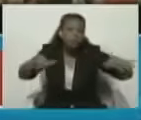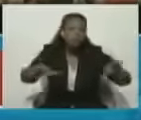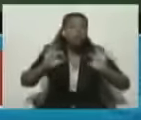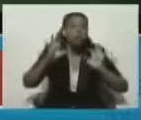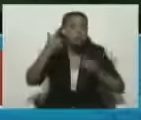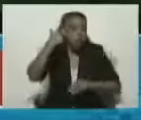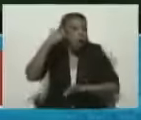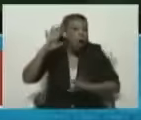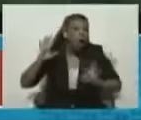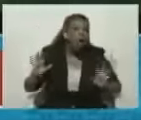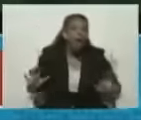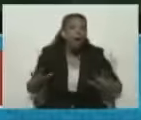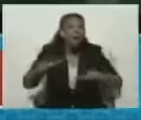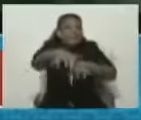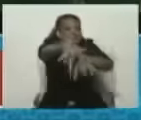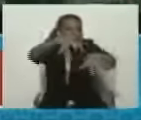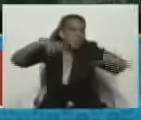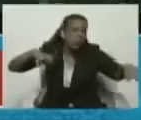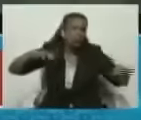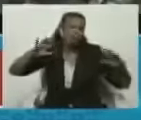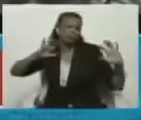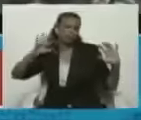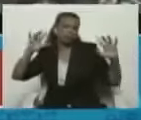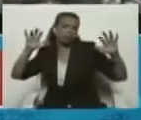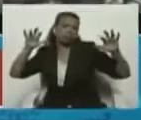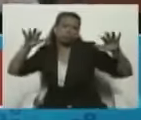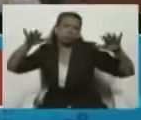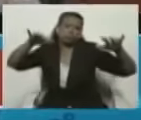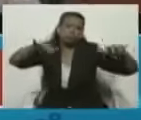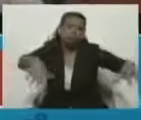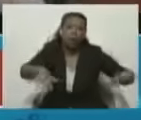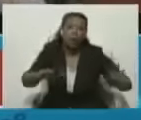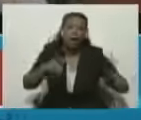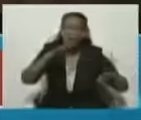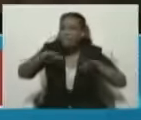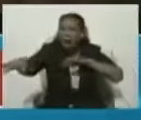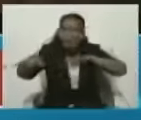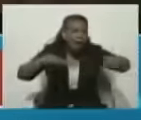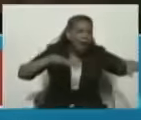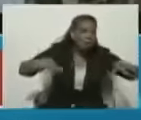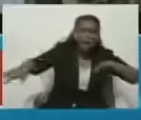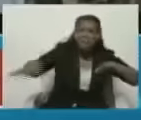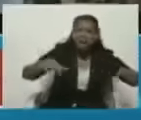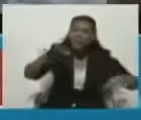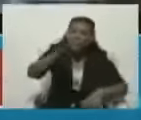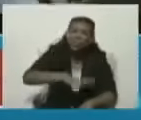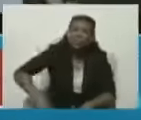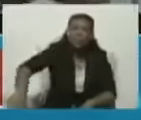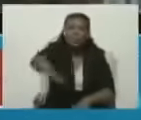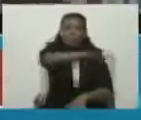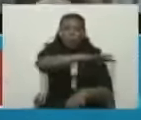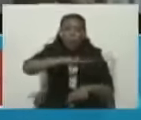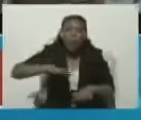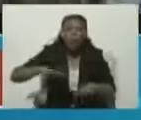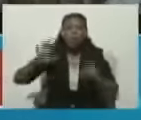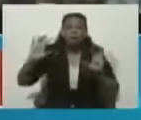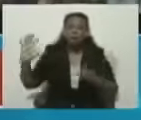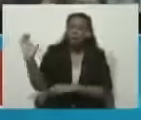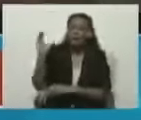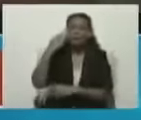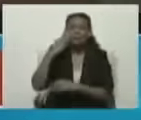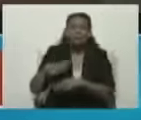decir, millones de personas que se van a distribuir por todo el territorio de la Gran